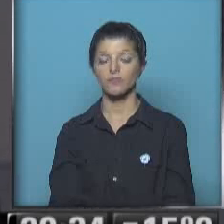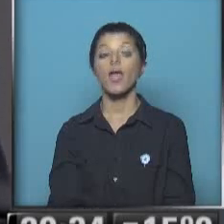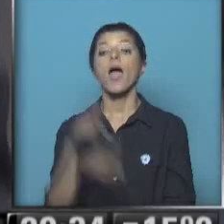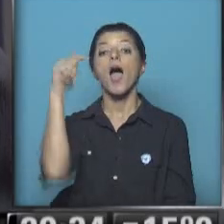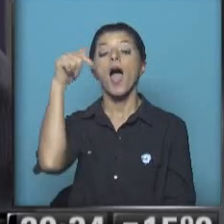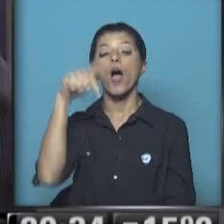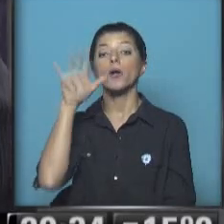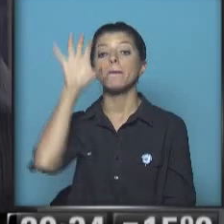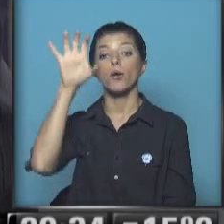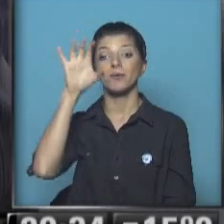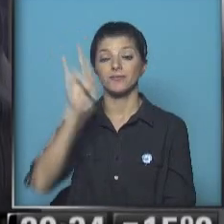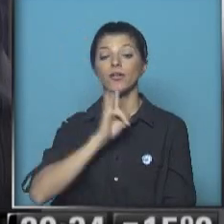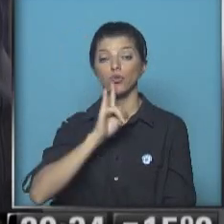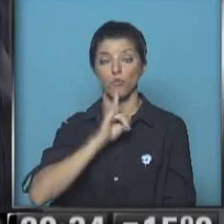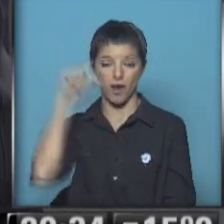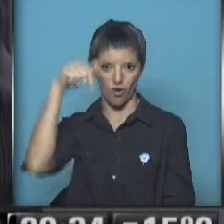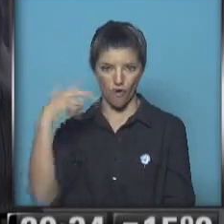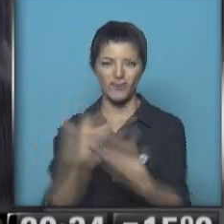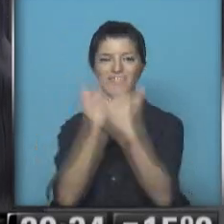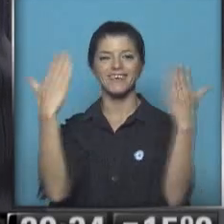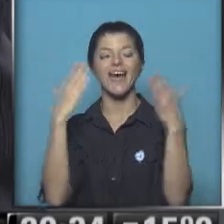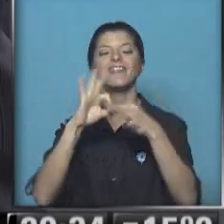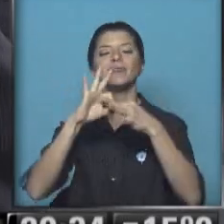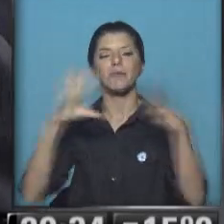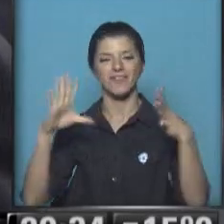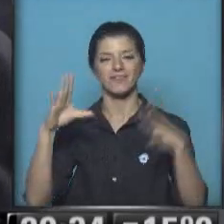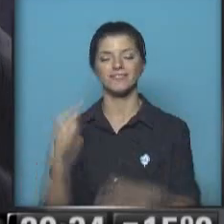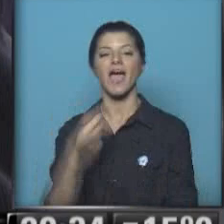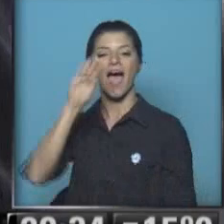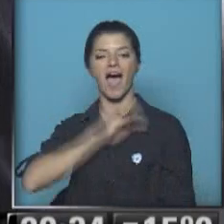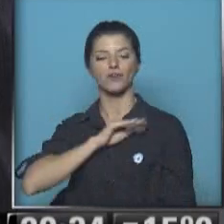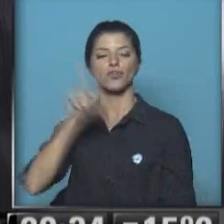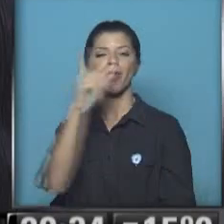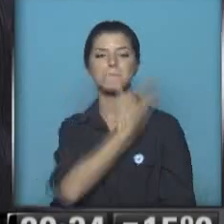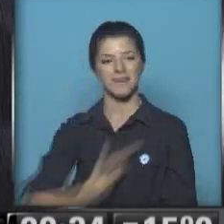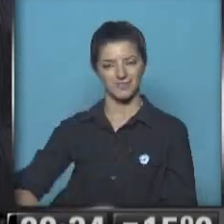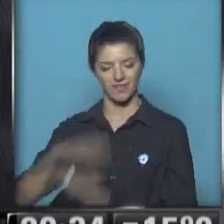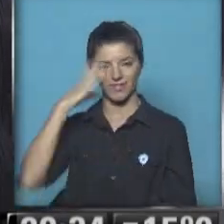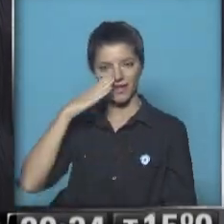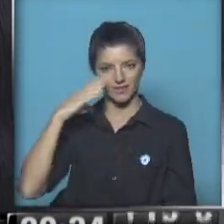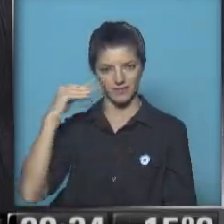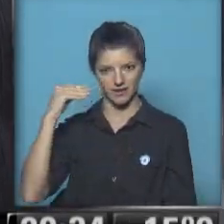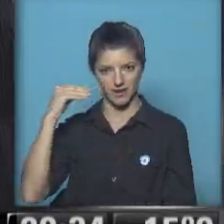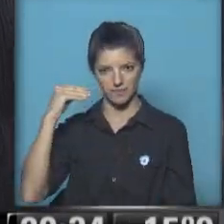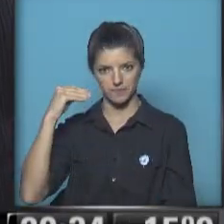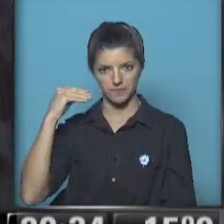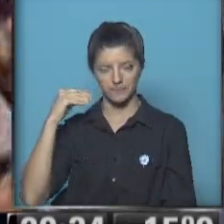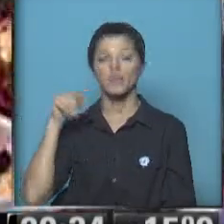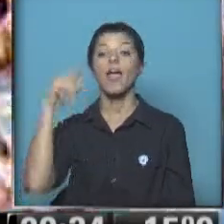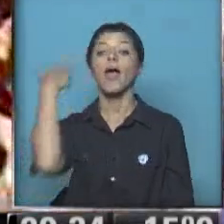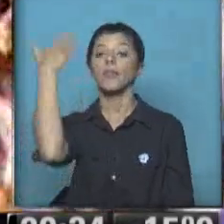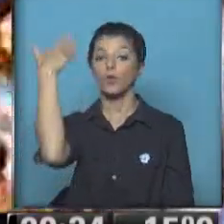Nos vamos ahora a la provincia de Tucumán, hoy día de la independencia. El acto central lo encabezó la presidenta Cristina Fernández. Brindó un